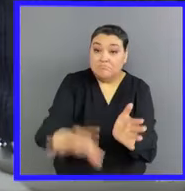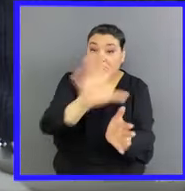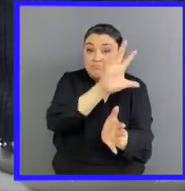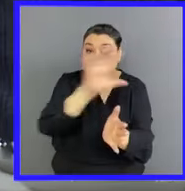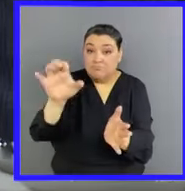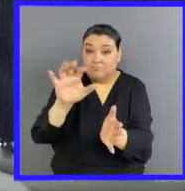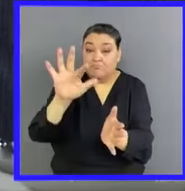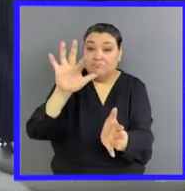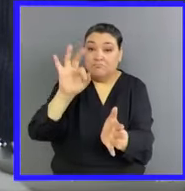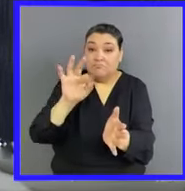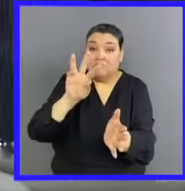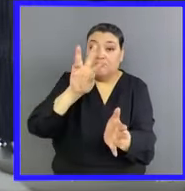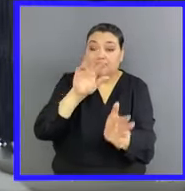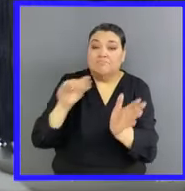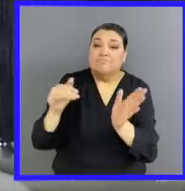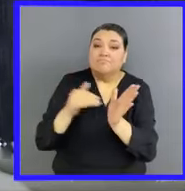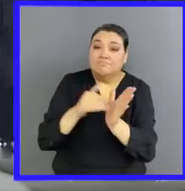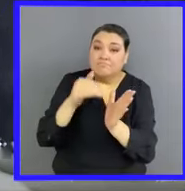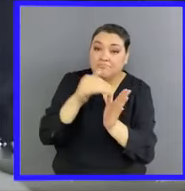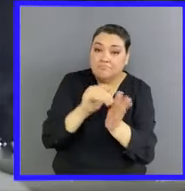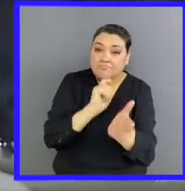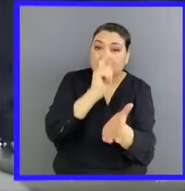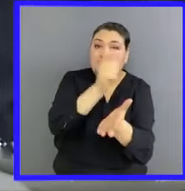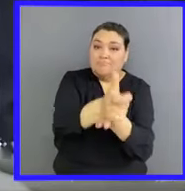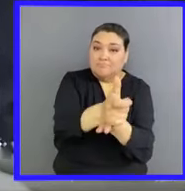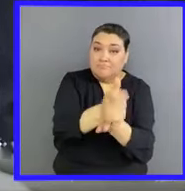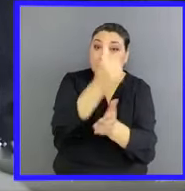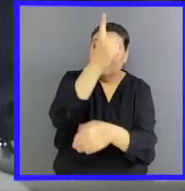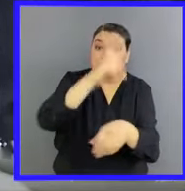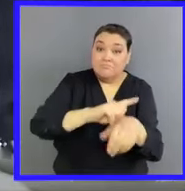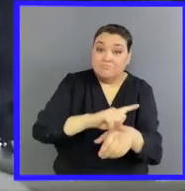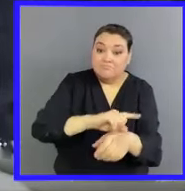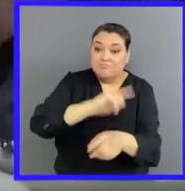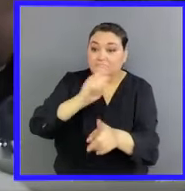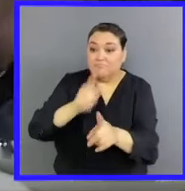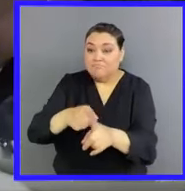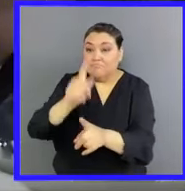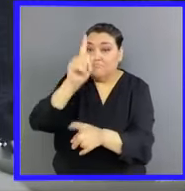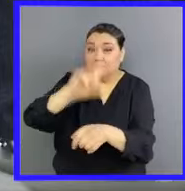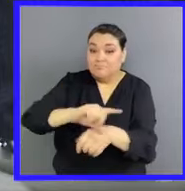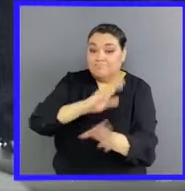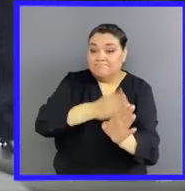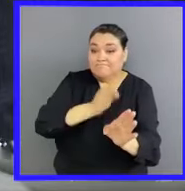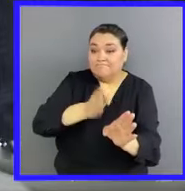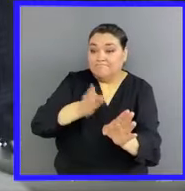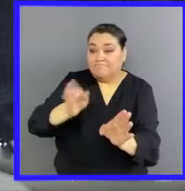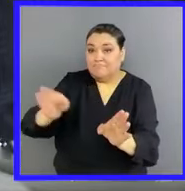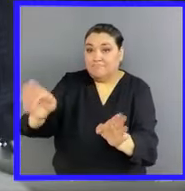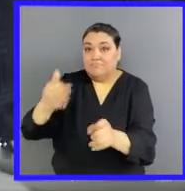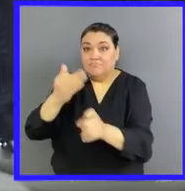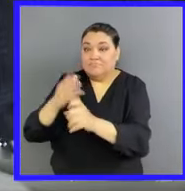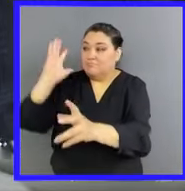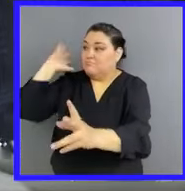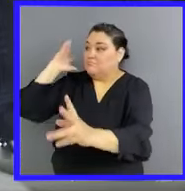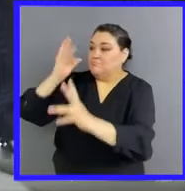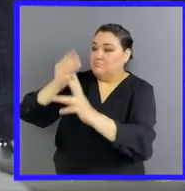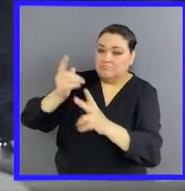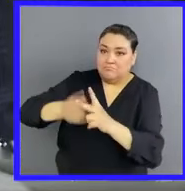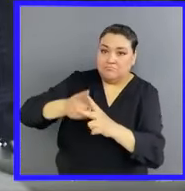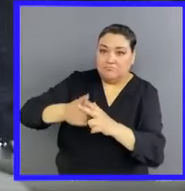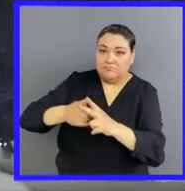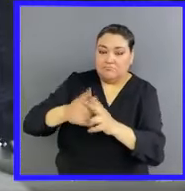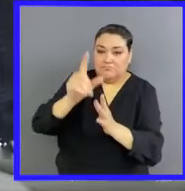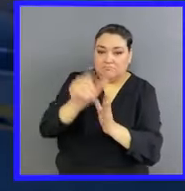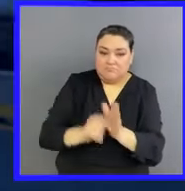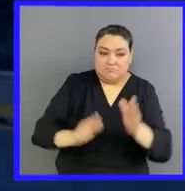1.543 millones de pesos. Esta cifra se calculó con lo que llevamos en los primeros 9